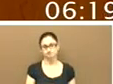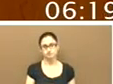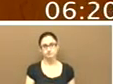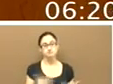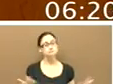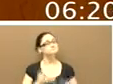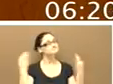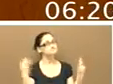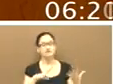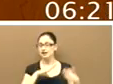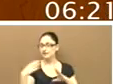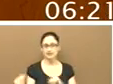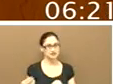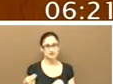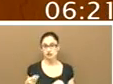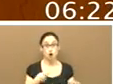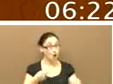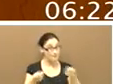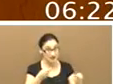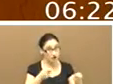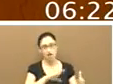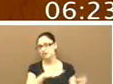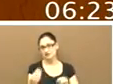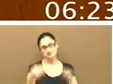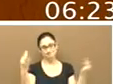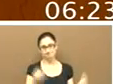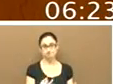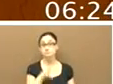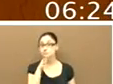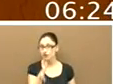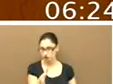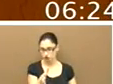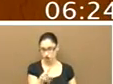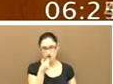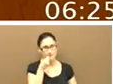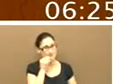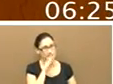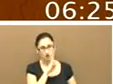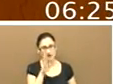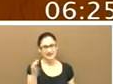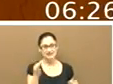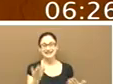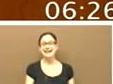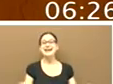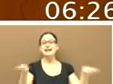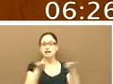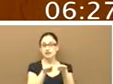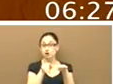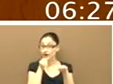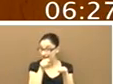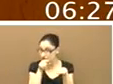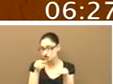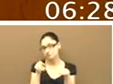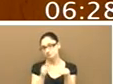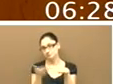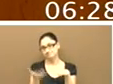tiene que adaptarse a esa realidad el comercio por eso la palabra mágica es el equilibrio porque hay